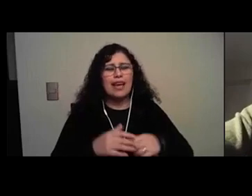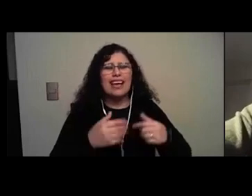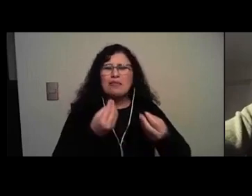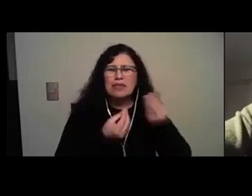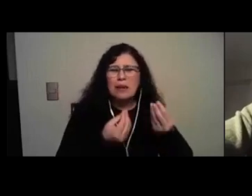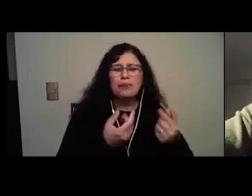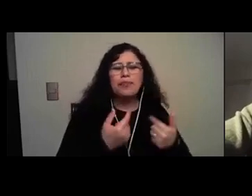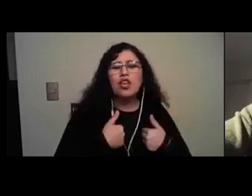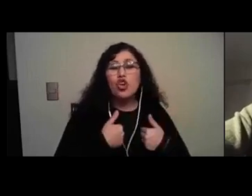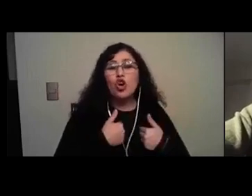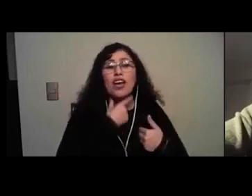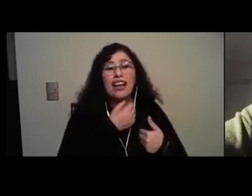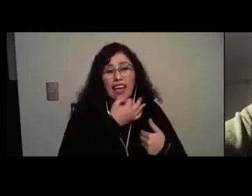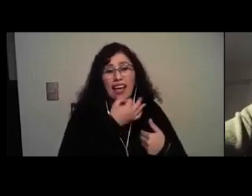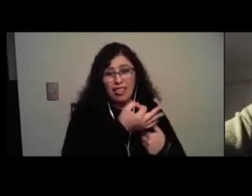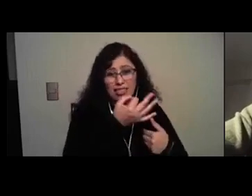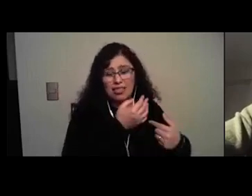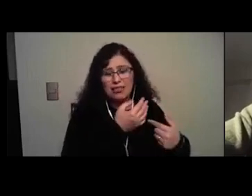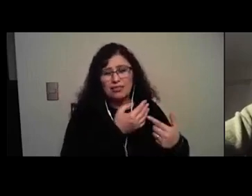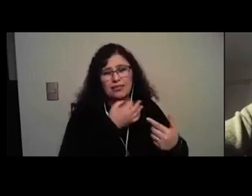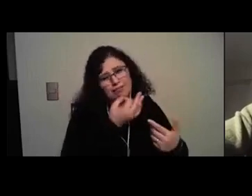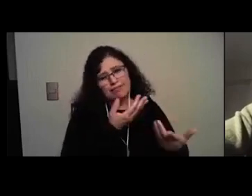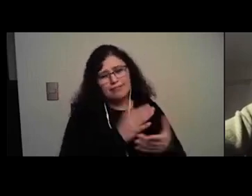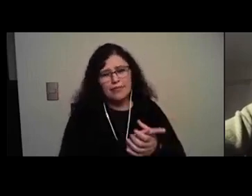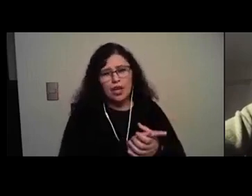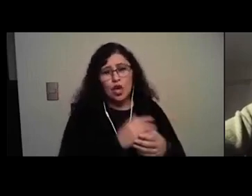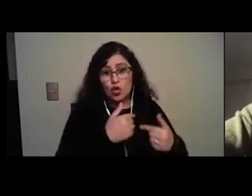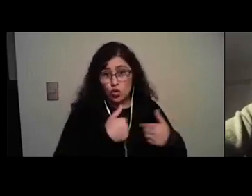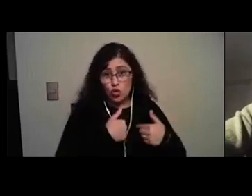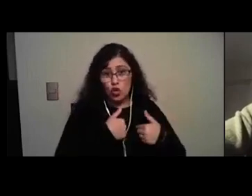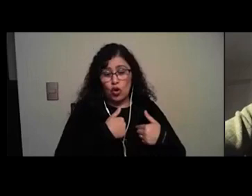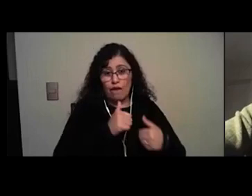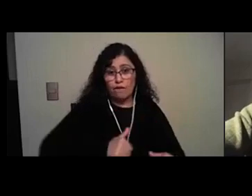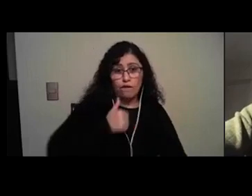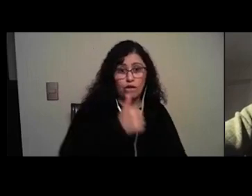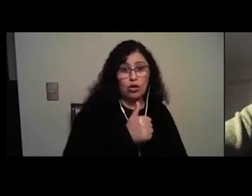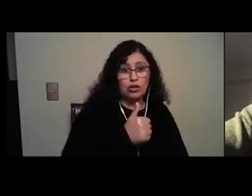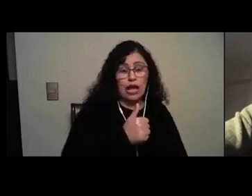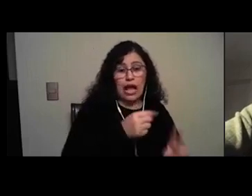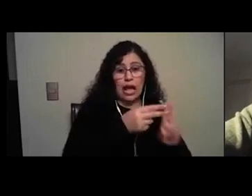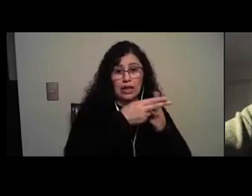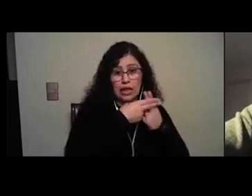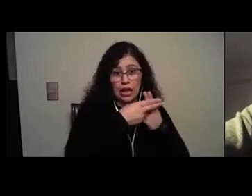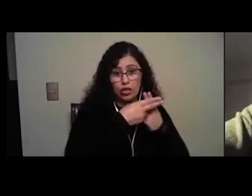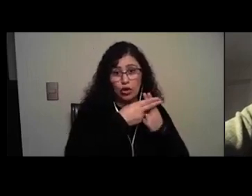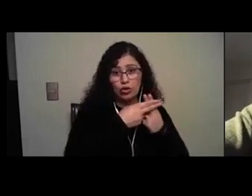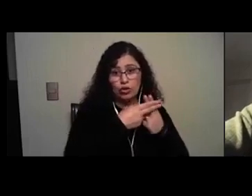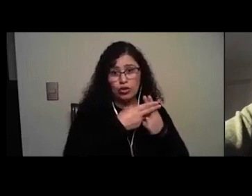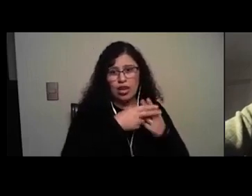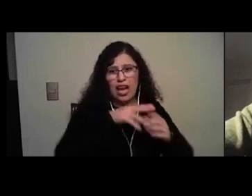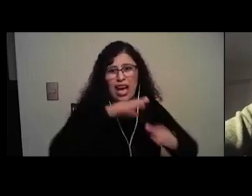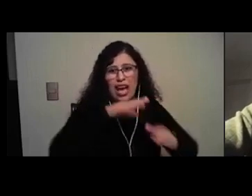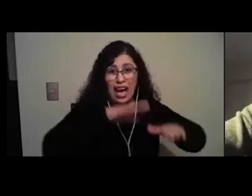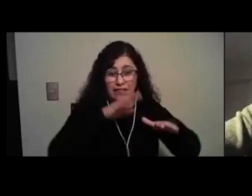realidad iba a contar que, bueno, yo soy voluntaria de Teletón, Ujú. entonces a veces he